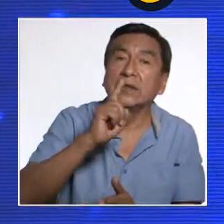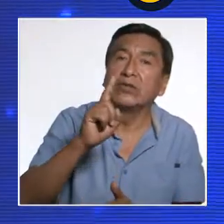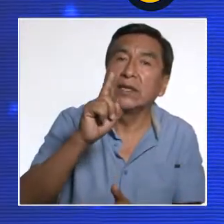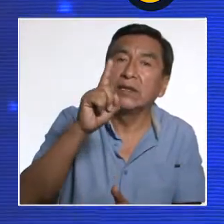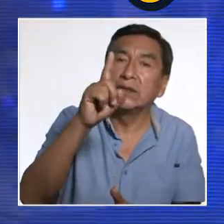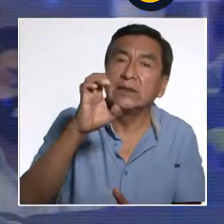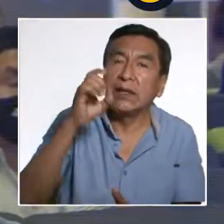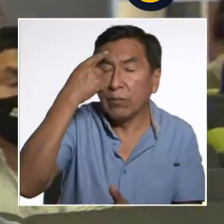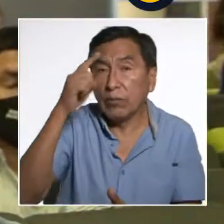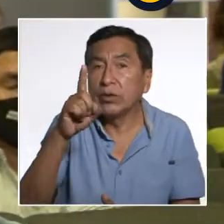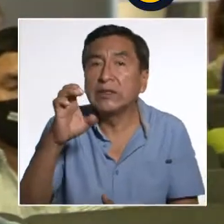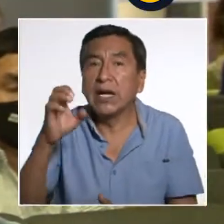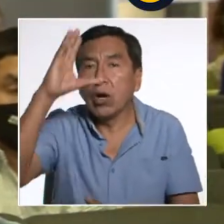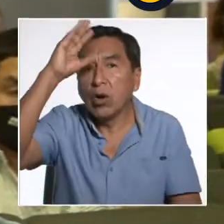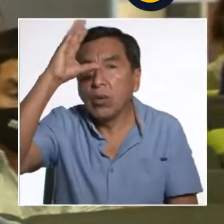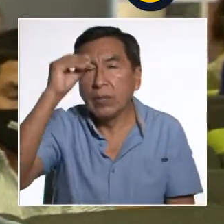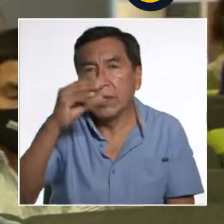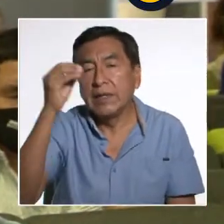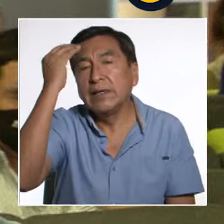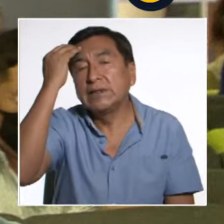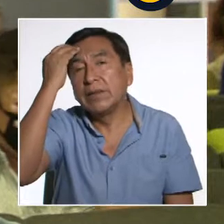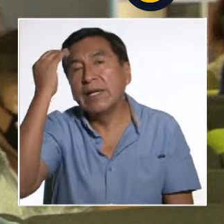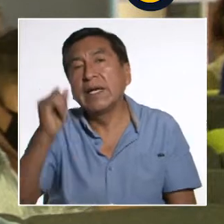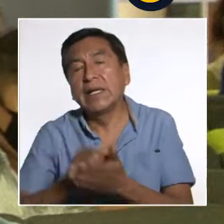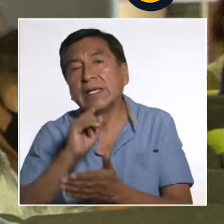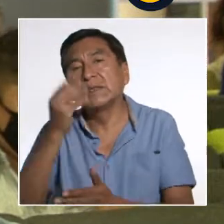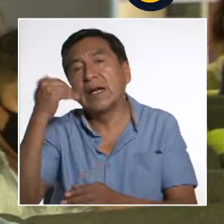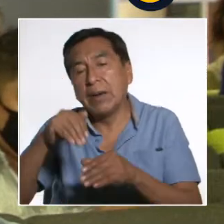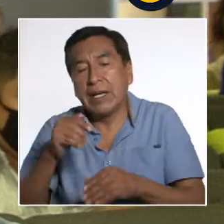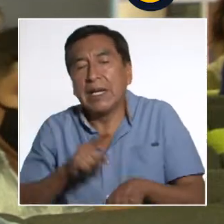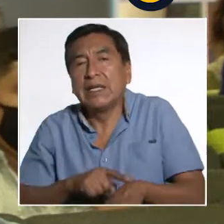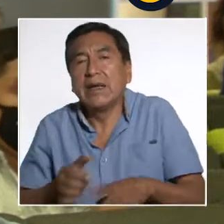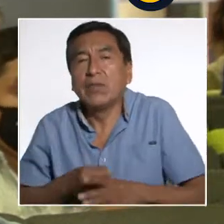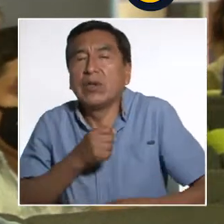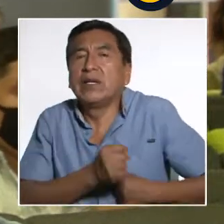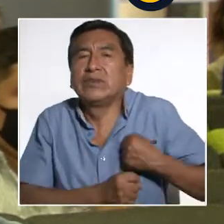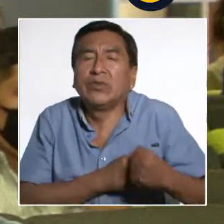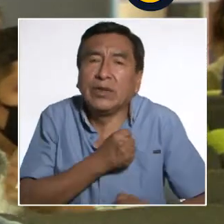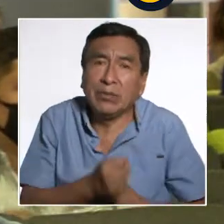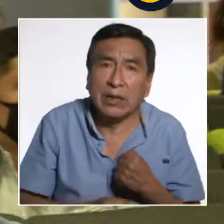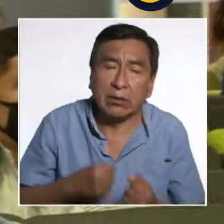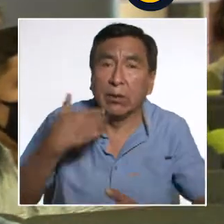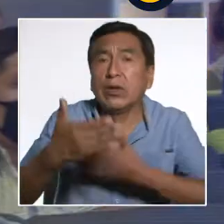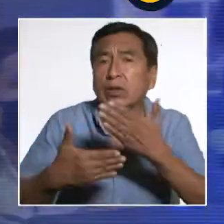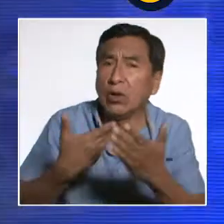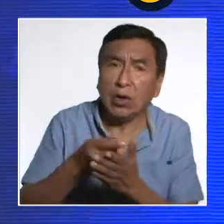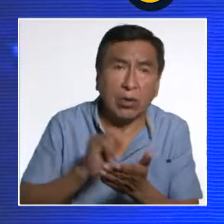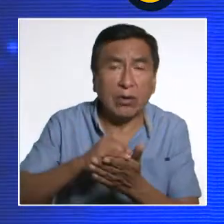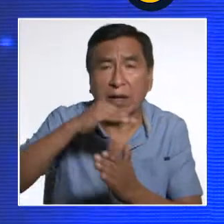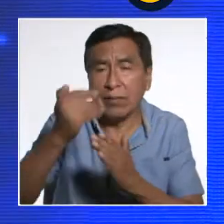hombre. Y Él sabía que estaba en el momento de la aflicción. Todo lo que se